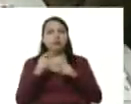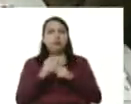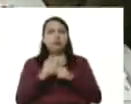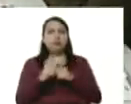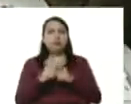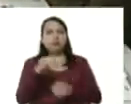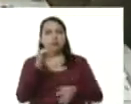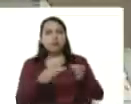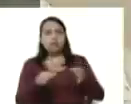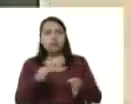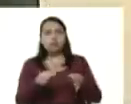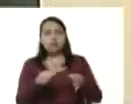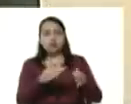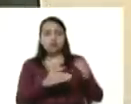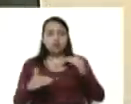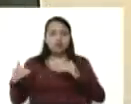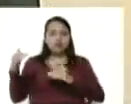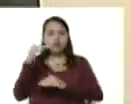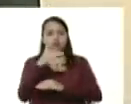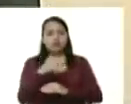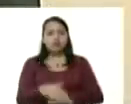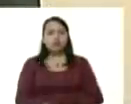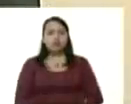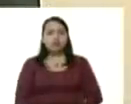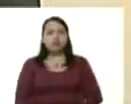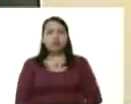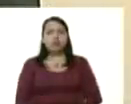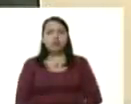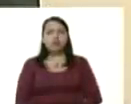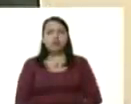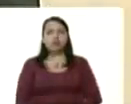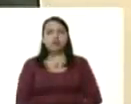Supremo de Justicia, el doctor Michael Moreno.